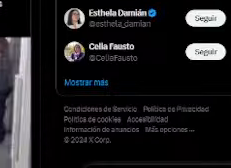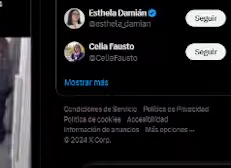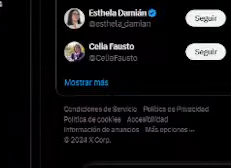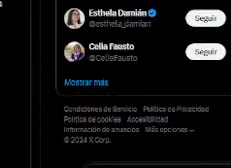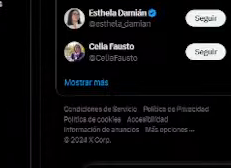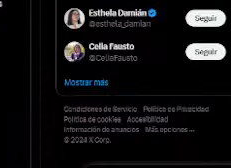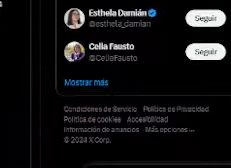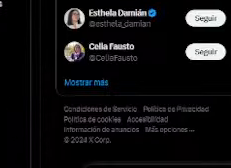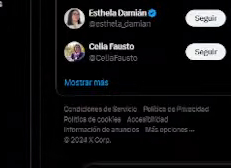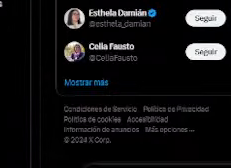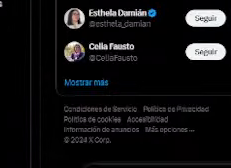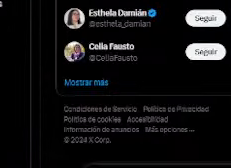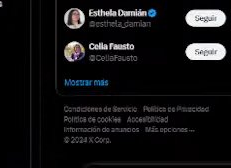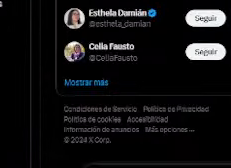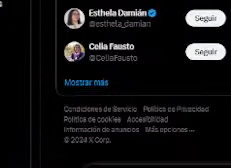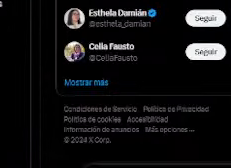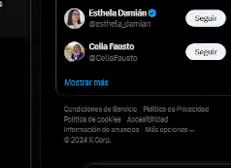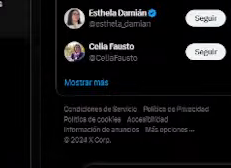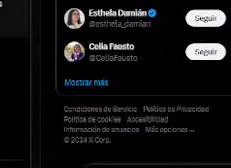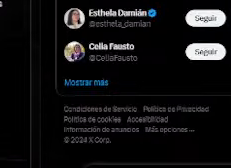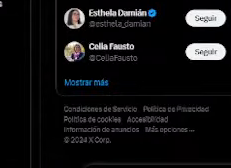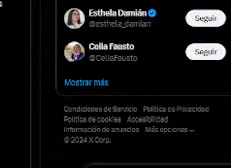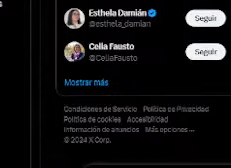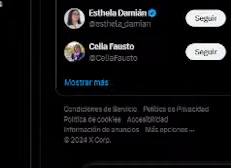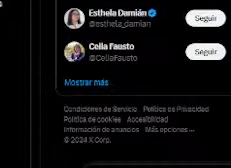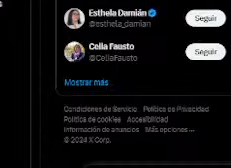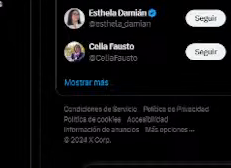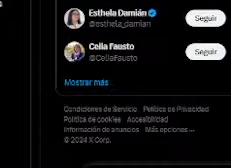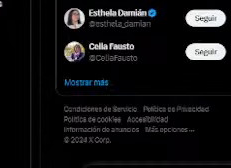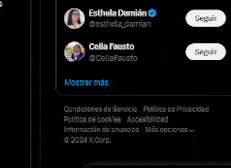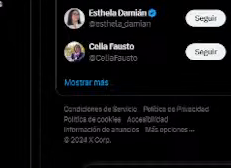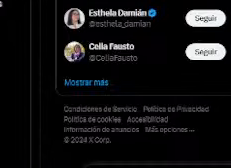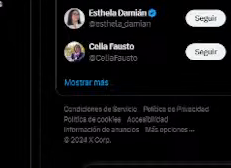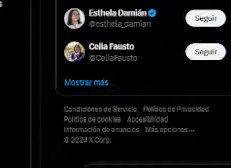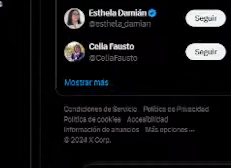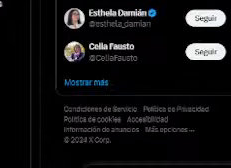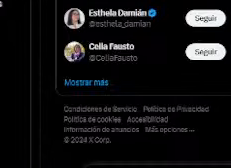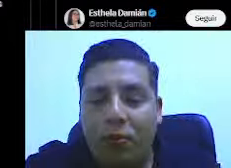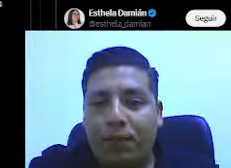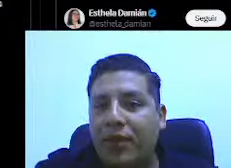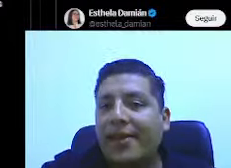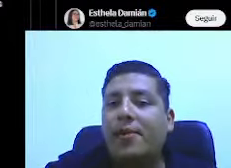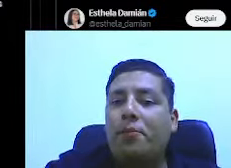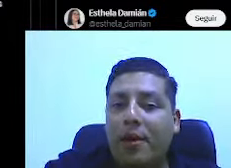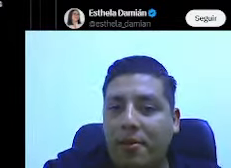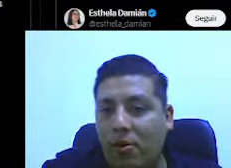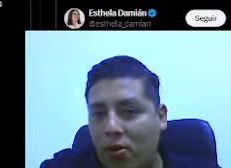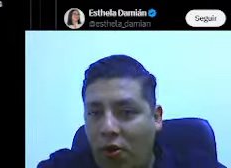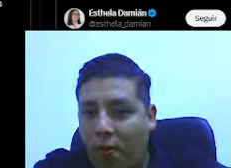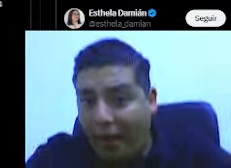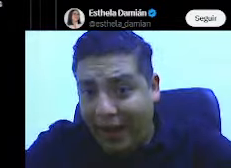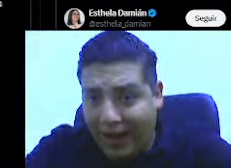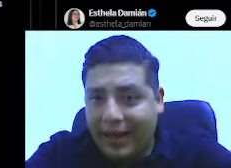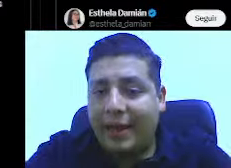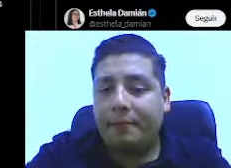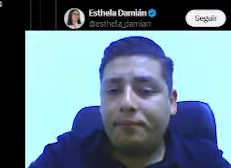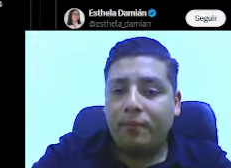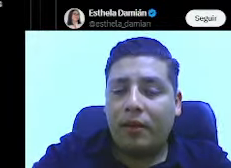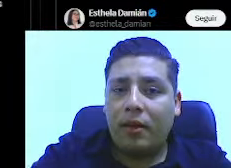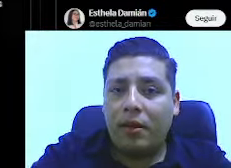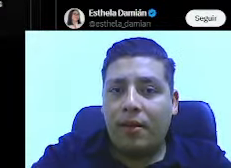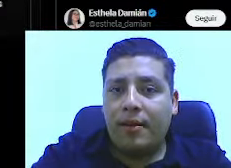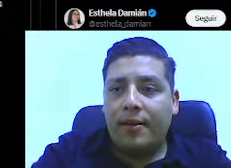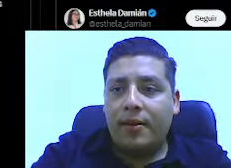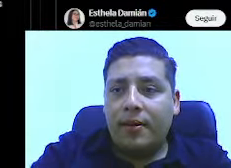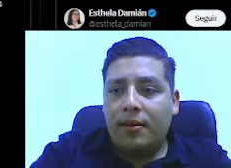Así tal cual. Y hoy lo más importante es lo que la voluntad del pueblo maneja.